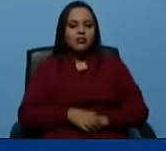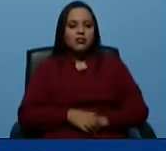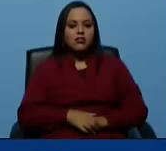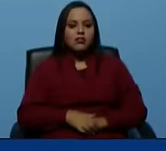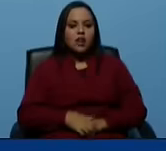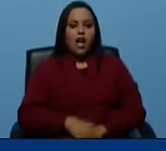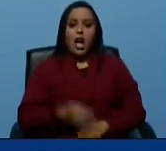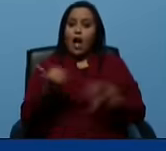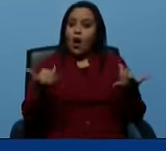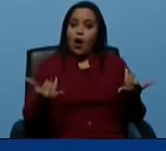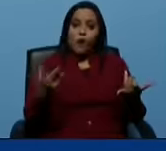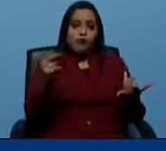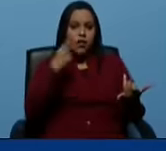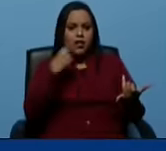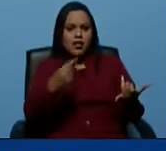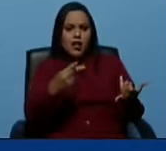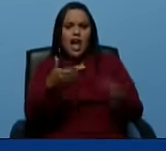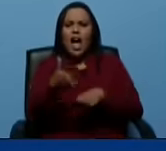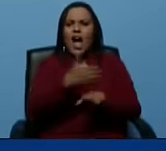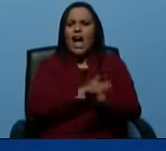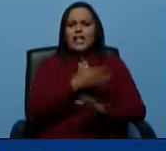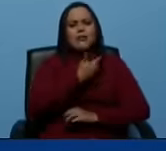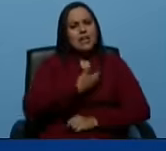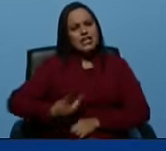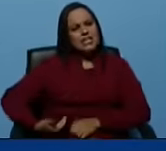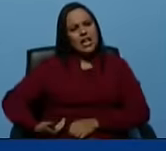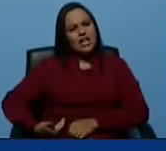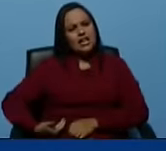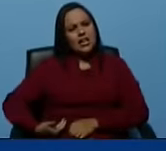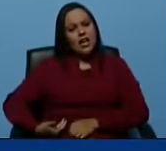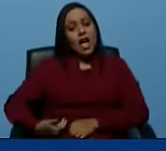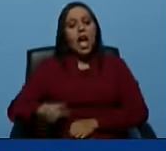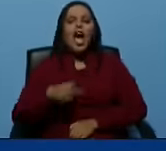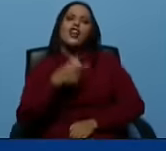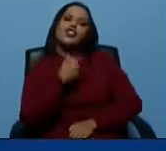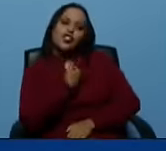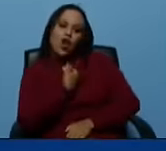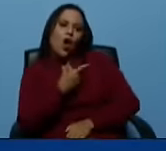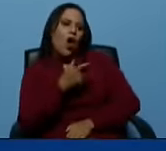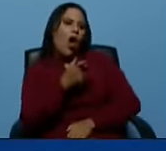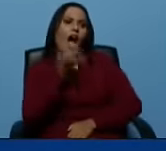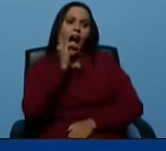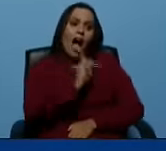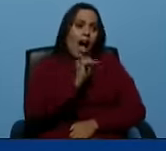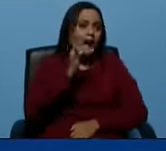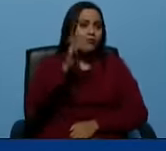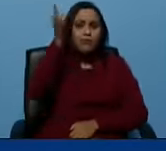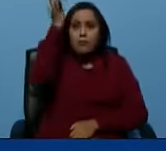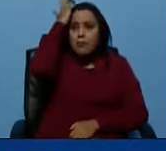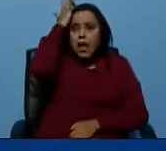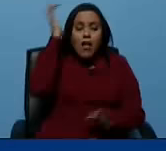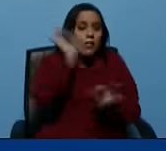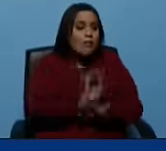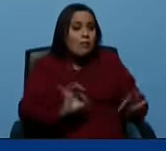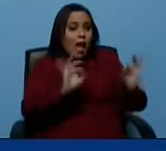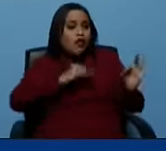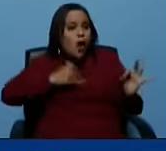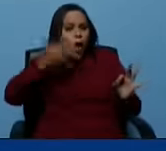Ahora no va a decir, como dijo aquel expresidente, me engañaron. Ahora no va a decir, como dijo el otro,